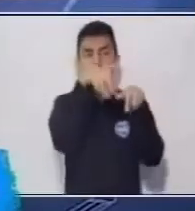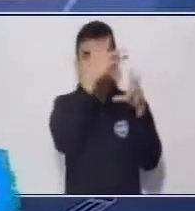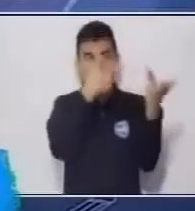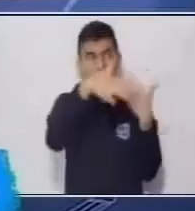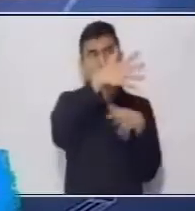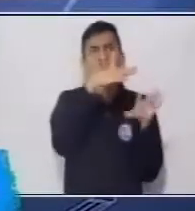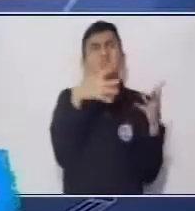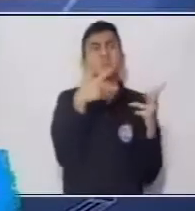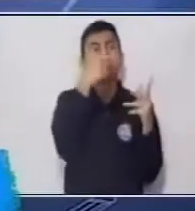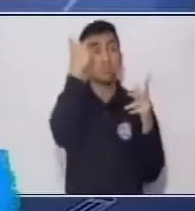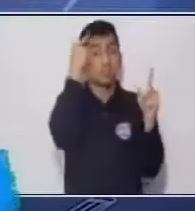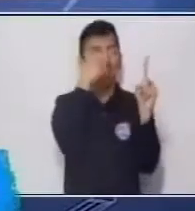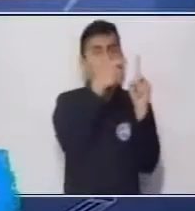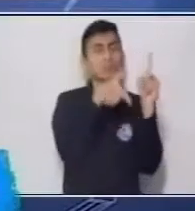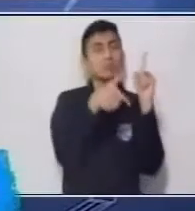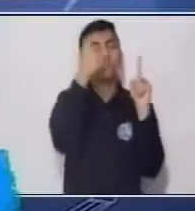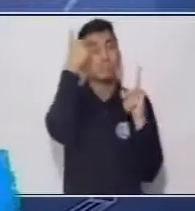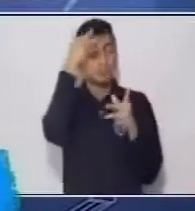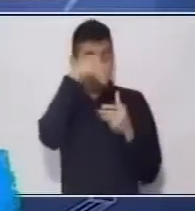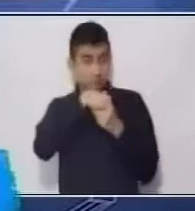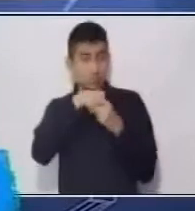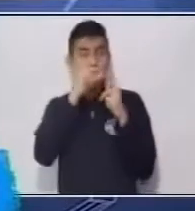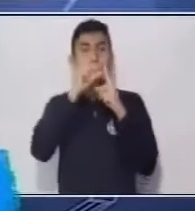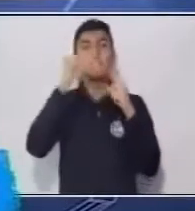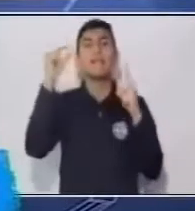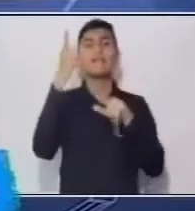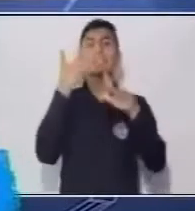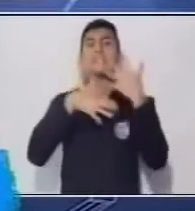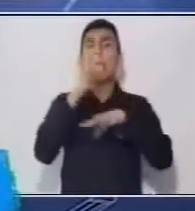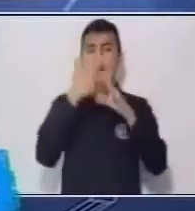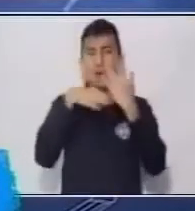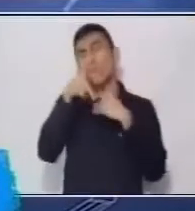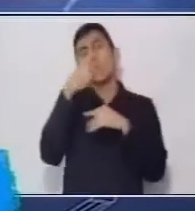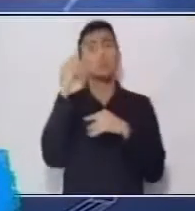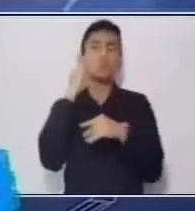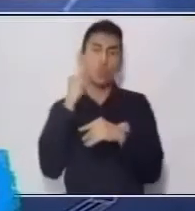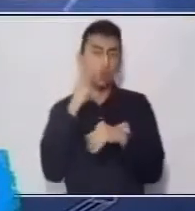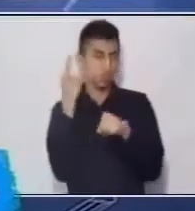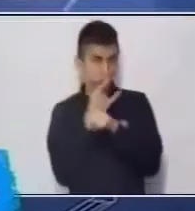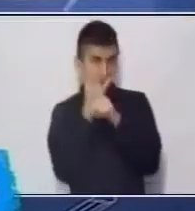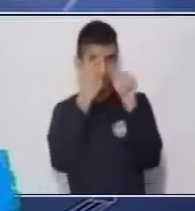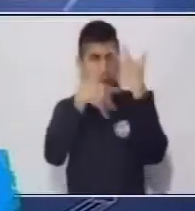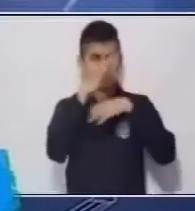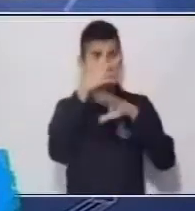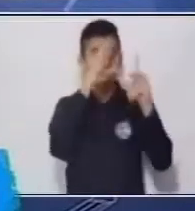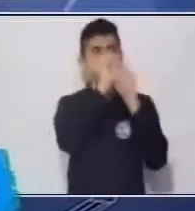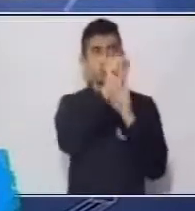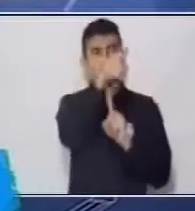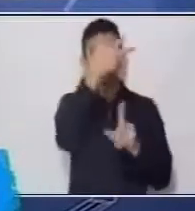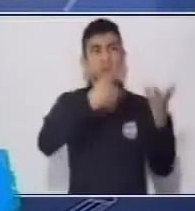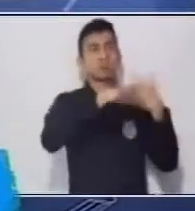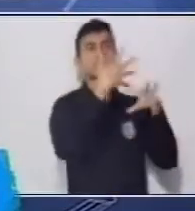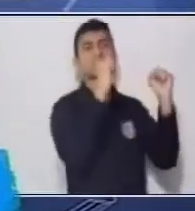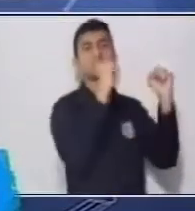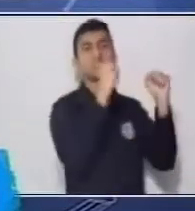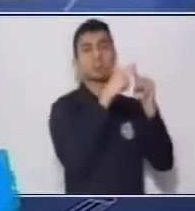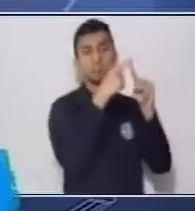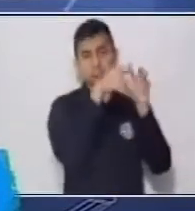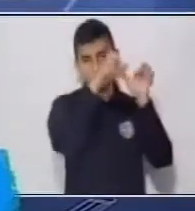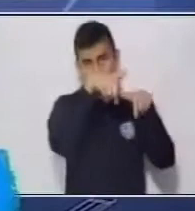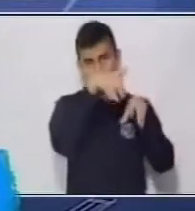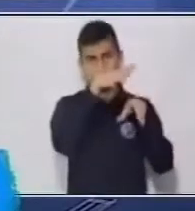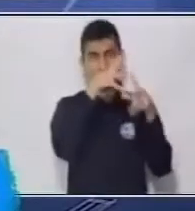la expresión o es ese conjunto de palabras que expresan una idea o un pensamiento completo. También